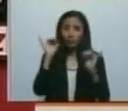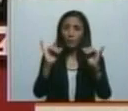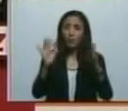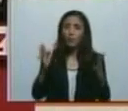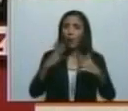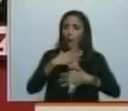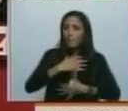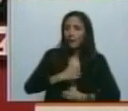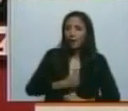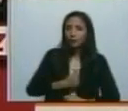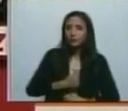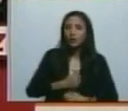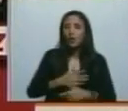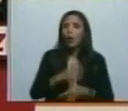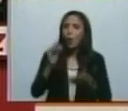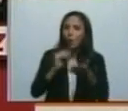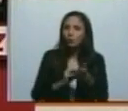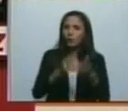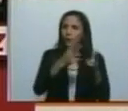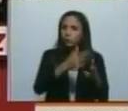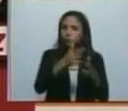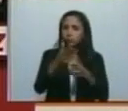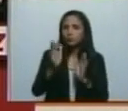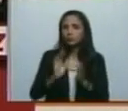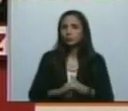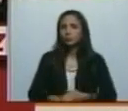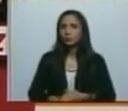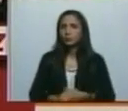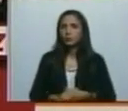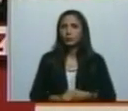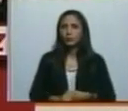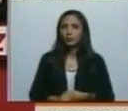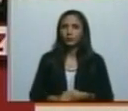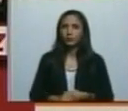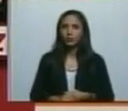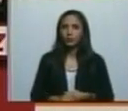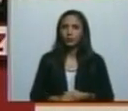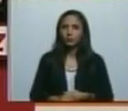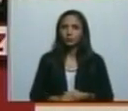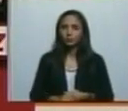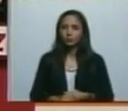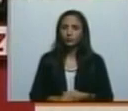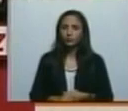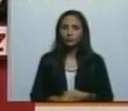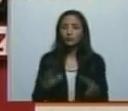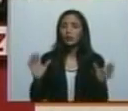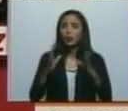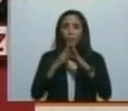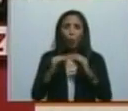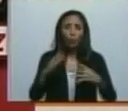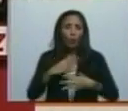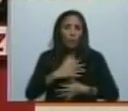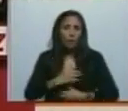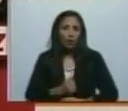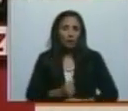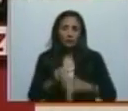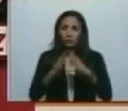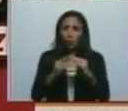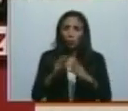allí, dueños de medios, ¿verdad, Miguel Enrique? ¿Verdad, Rabel? Que tenía tus esperanzas puestas ahí y se te cayeron.